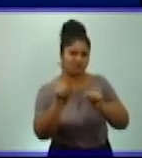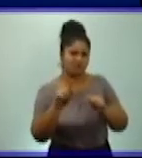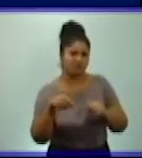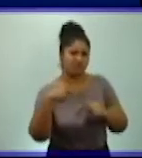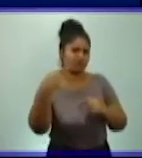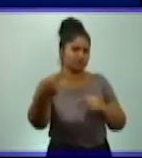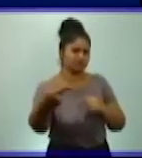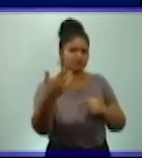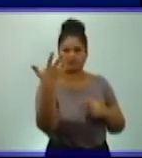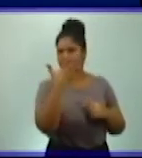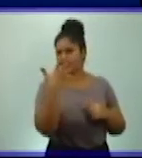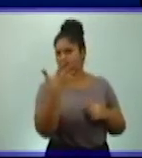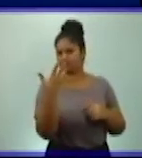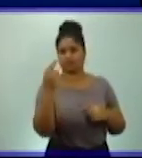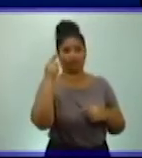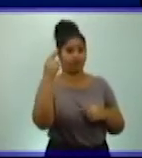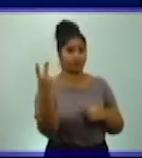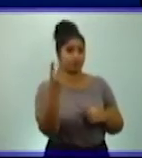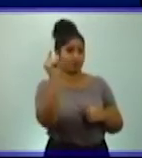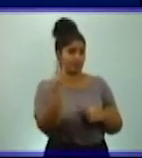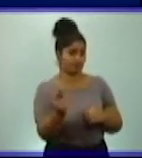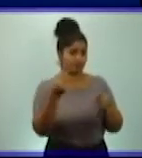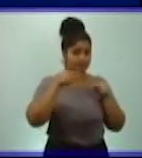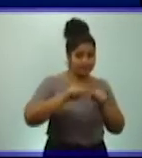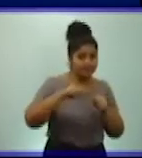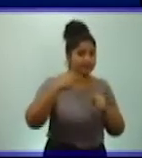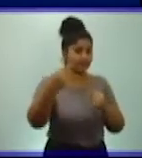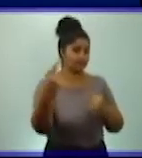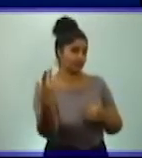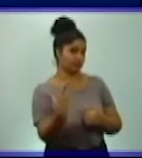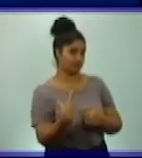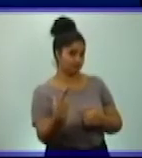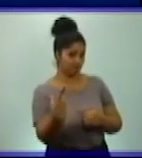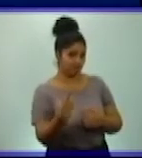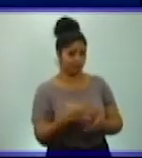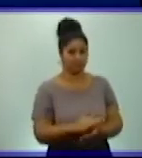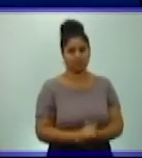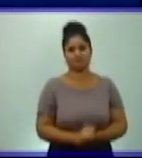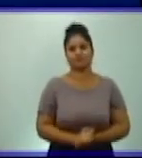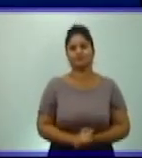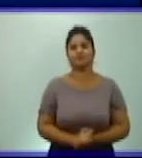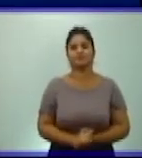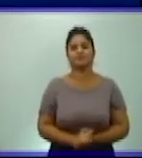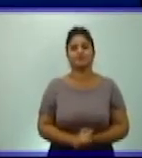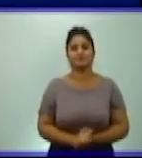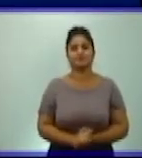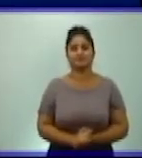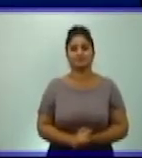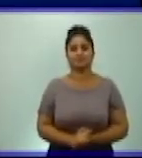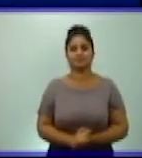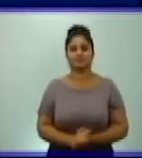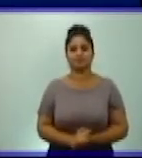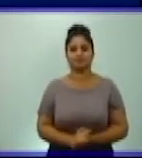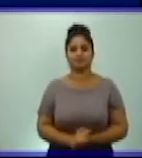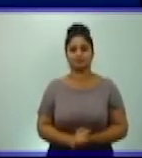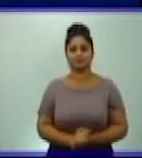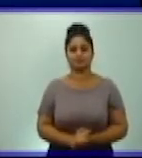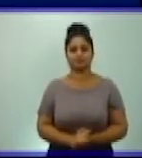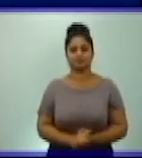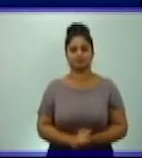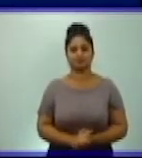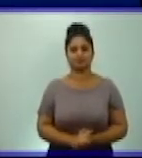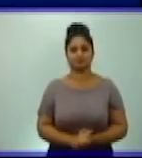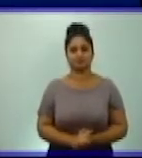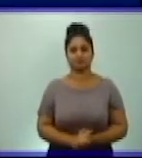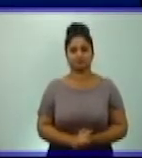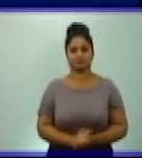humana, según la doctora Josefina Toledo, dice que en esta poesía profana, Sor Juana Inés de la